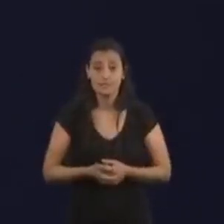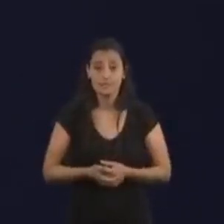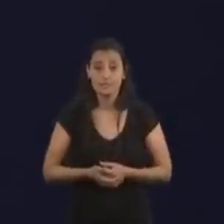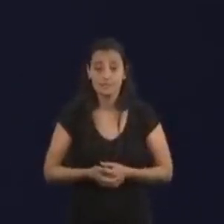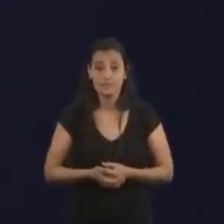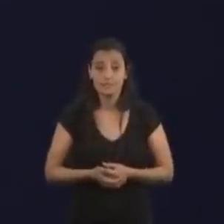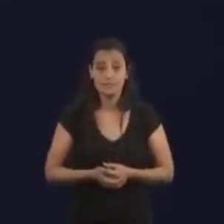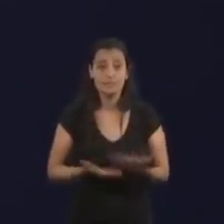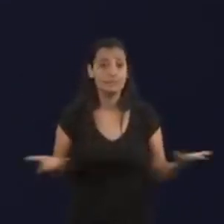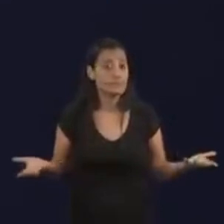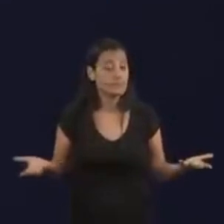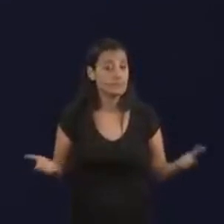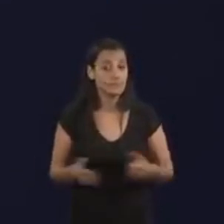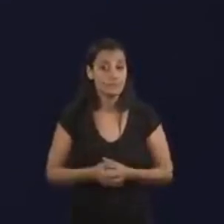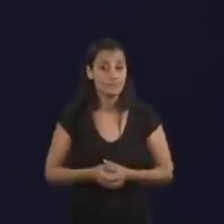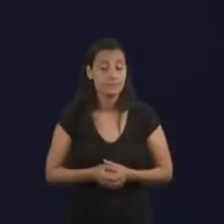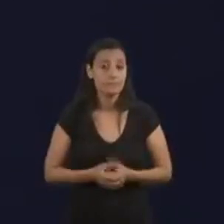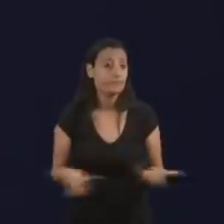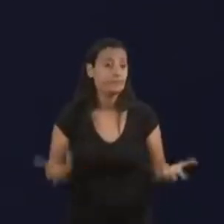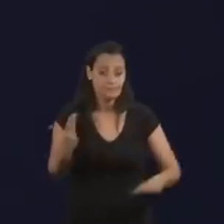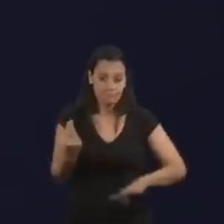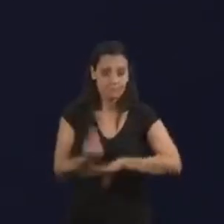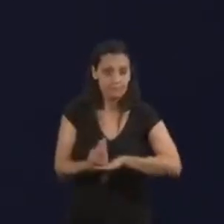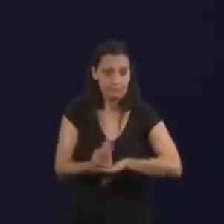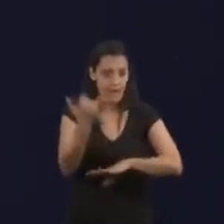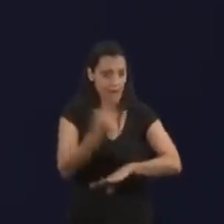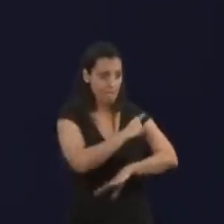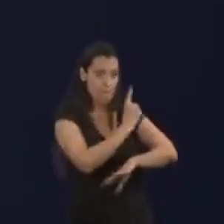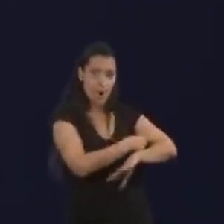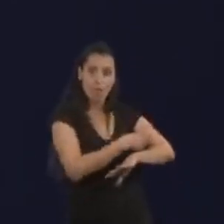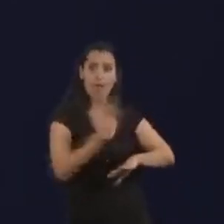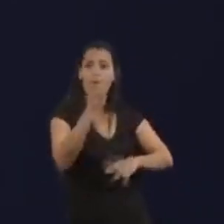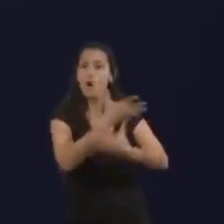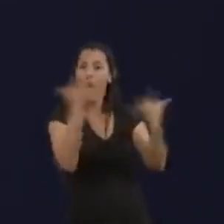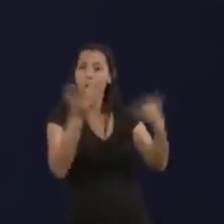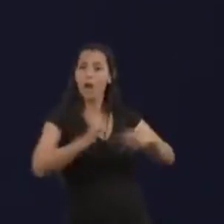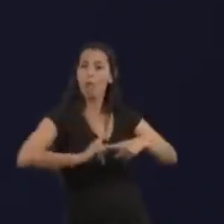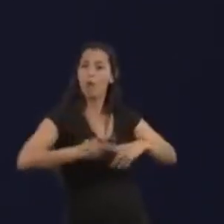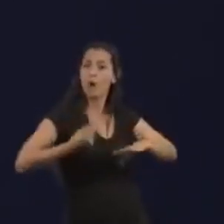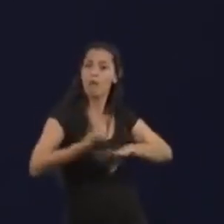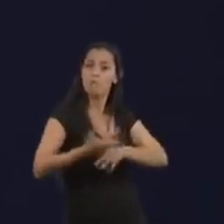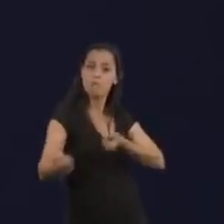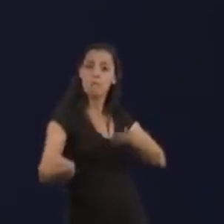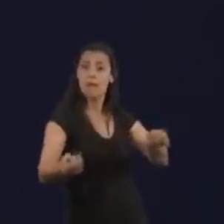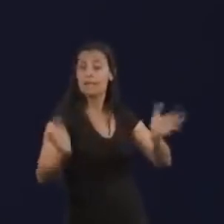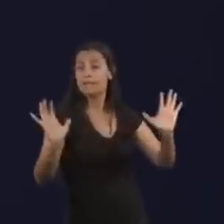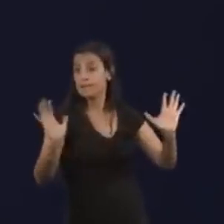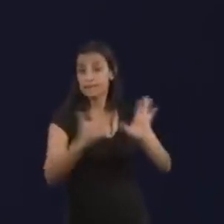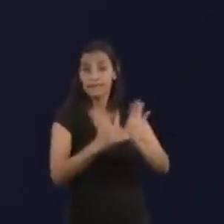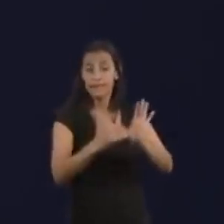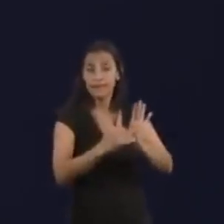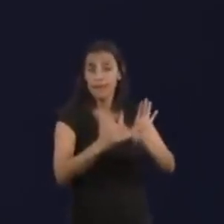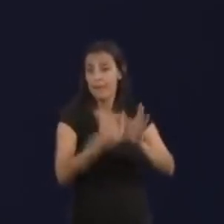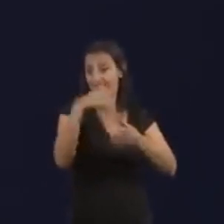de su posición de poder o de su posición como funcionario público en cualquiera de los de los estratos